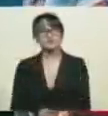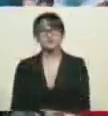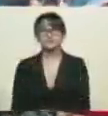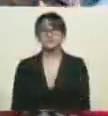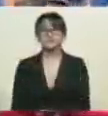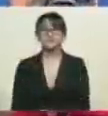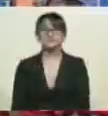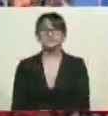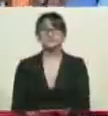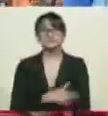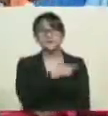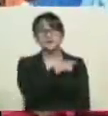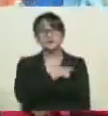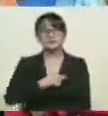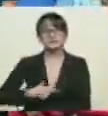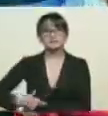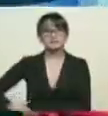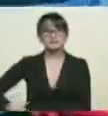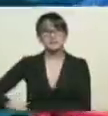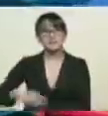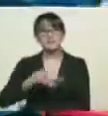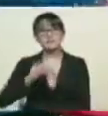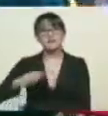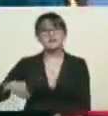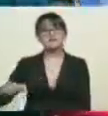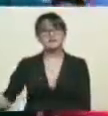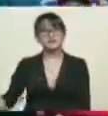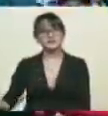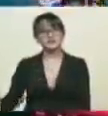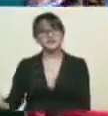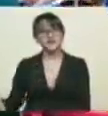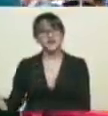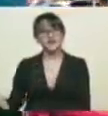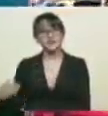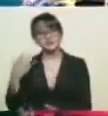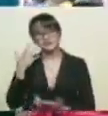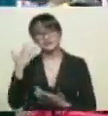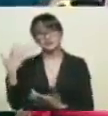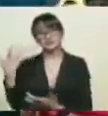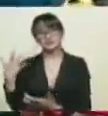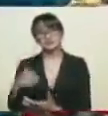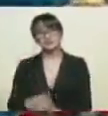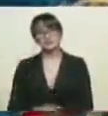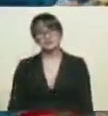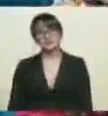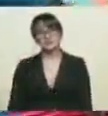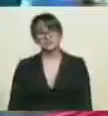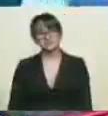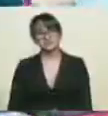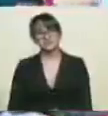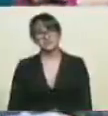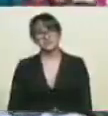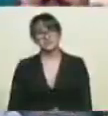Llevan la banda presidencial. Aquí los pueden ver ustedes.